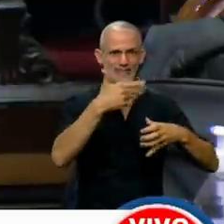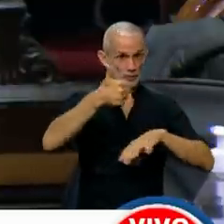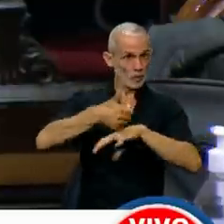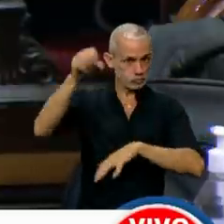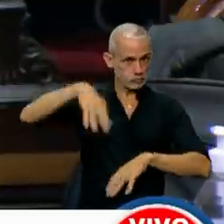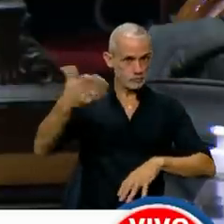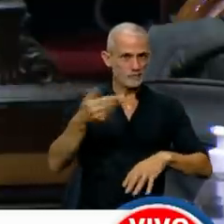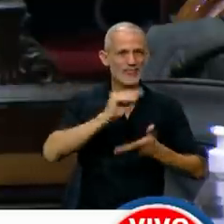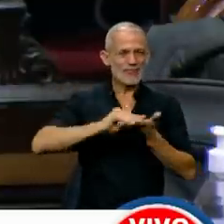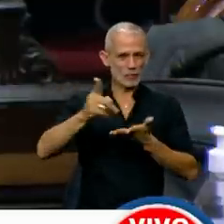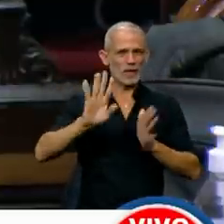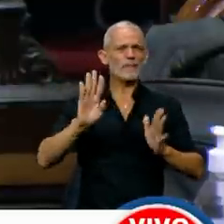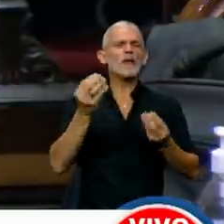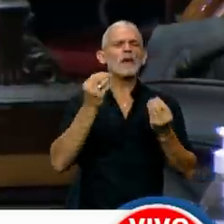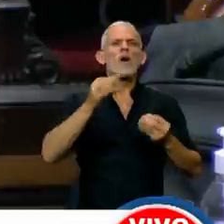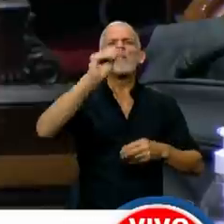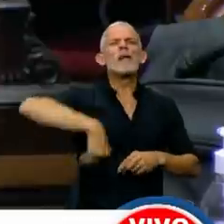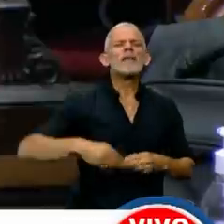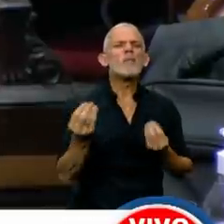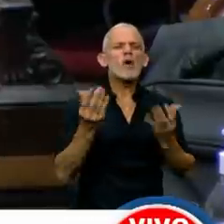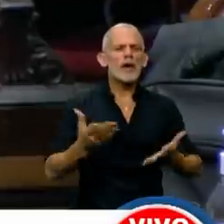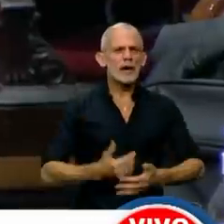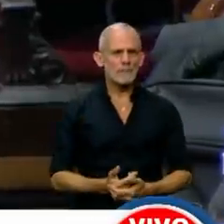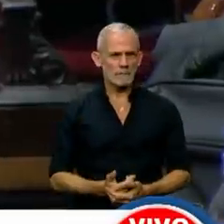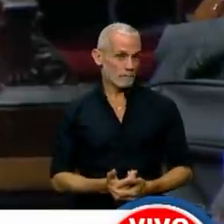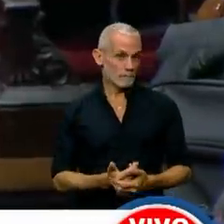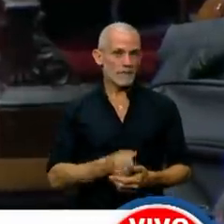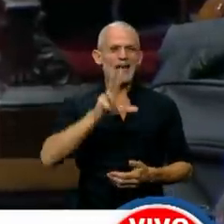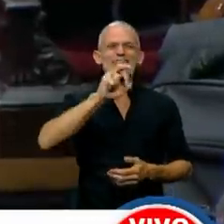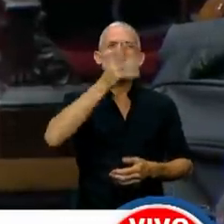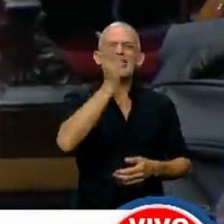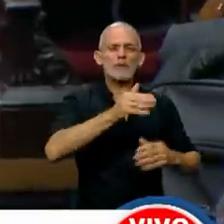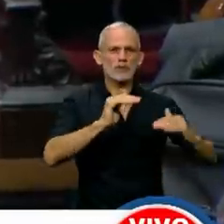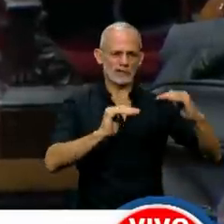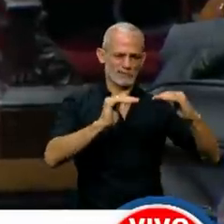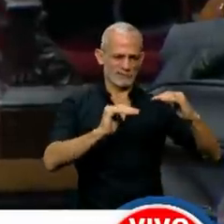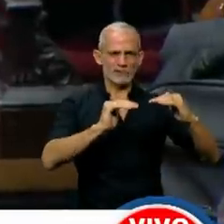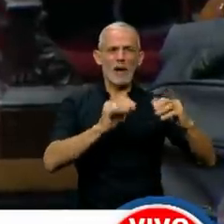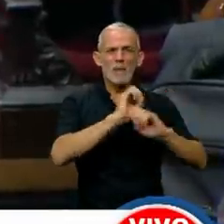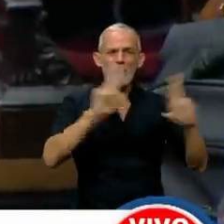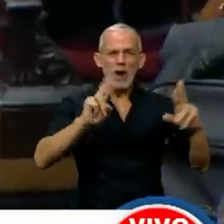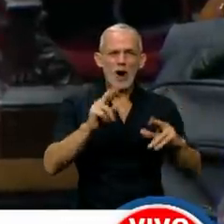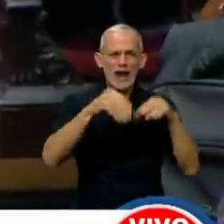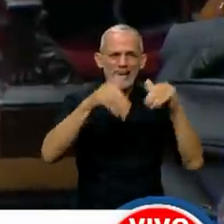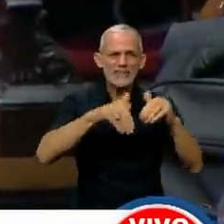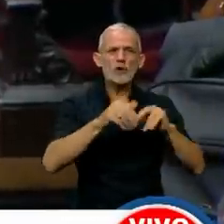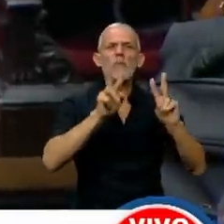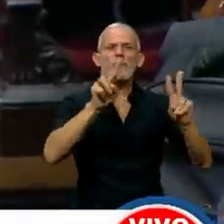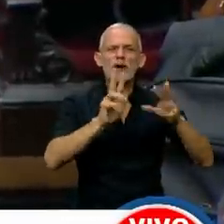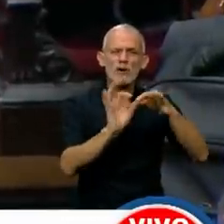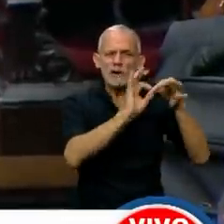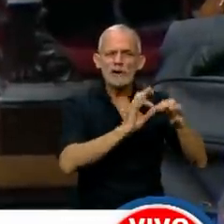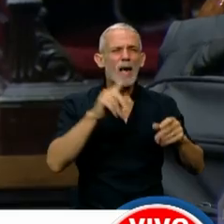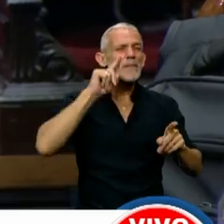presentes porque perdieron muchachos 30 por ciento sacaron la peor elección de la historia del peronismo unido